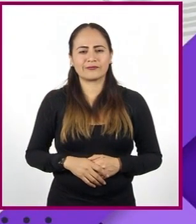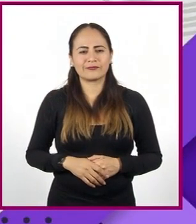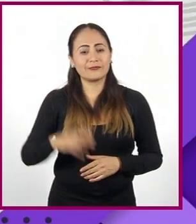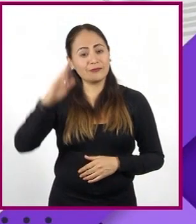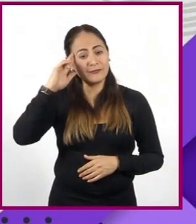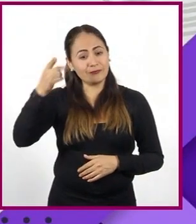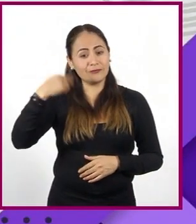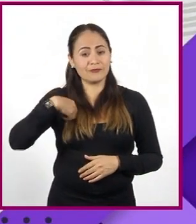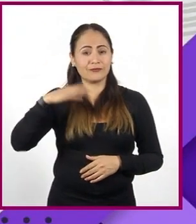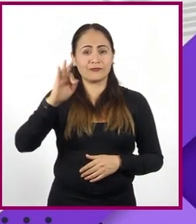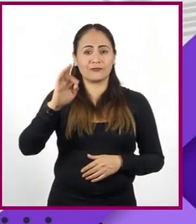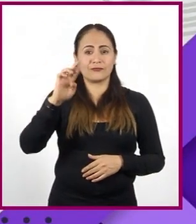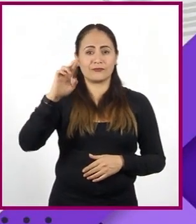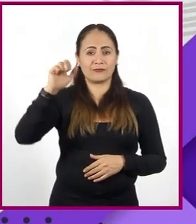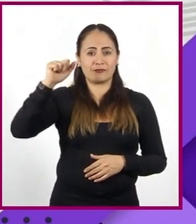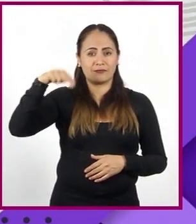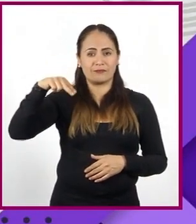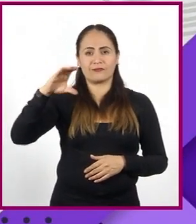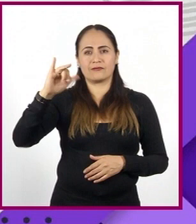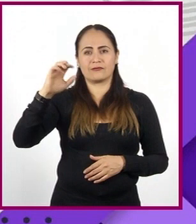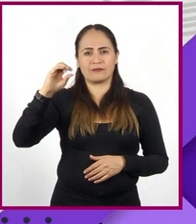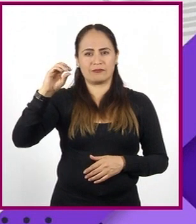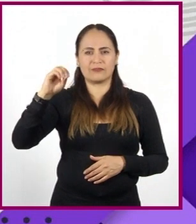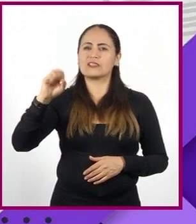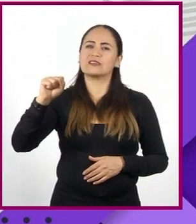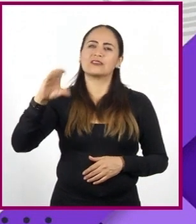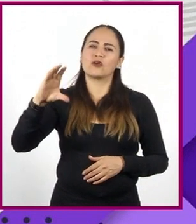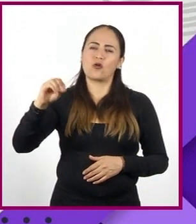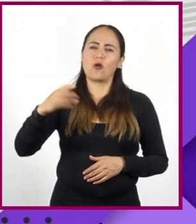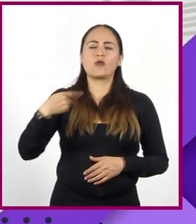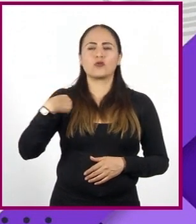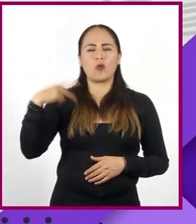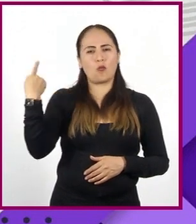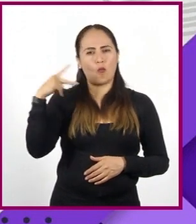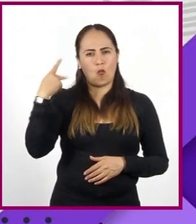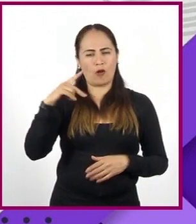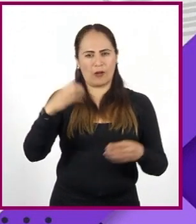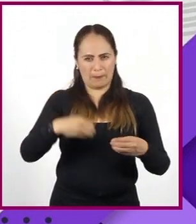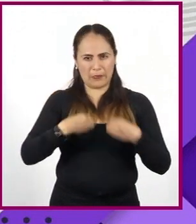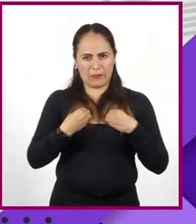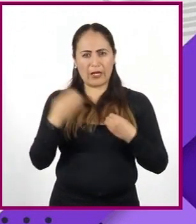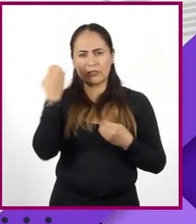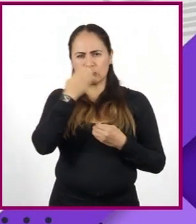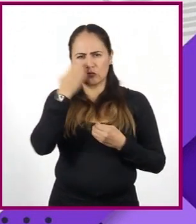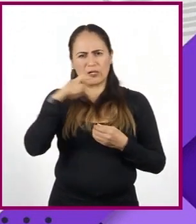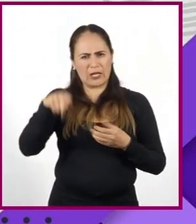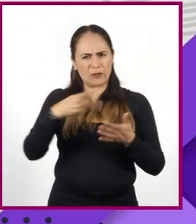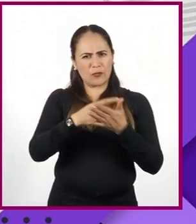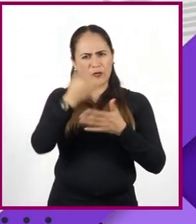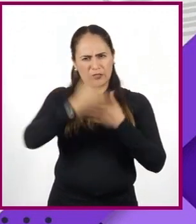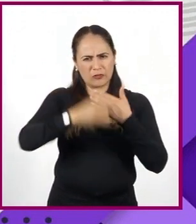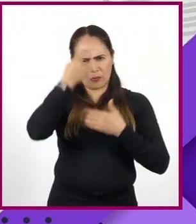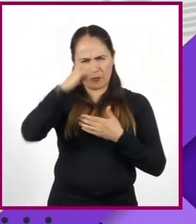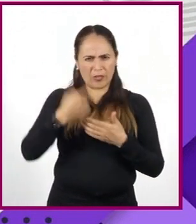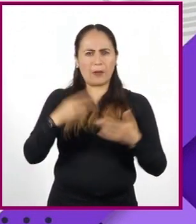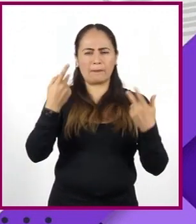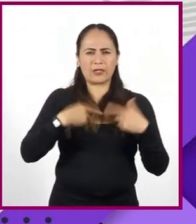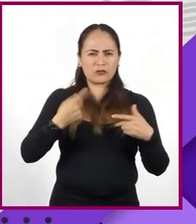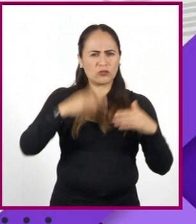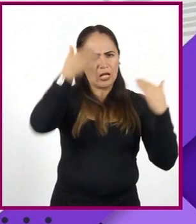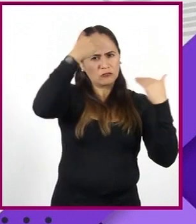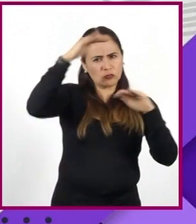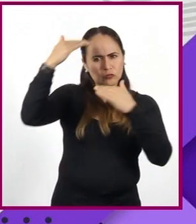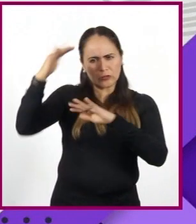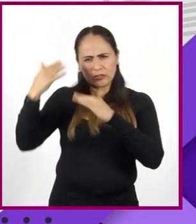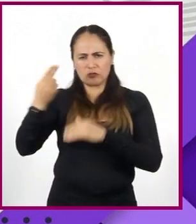Hola, yo soy Francisco y vivo en Puebla. En nuestra escuela se organizó un proyecto para enseñar a leer y a escribir a los adultos de